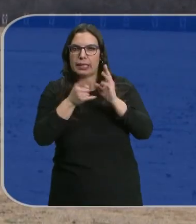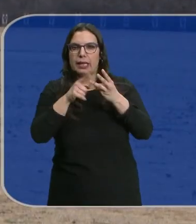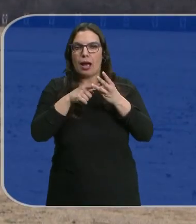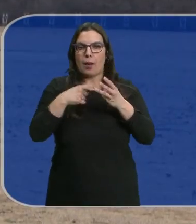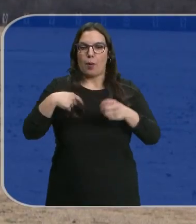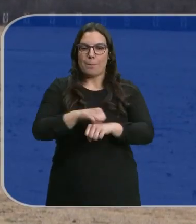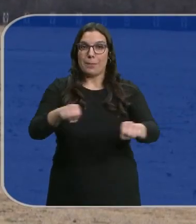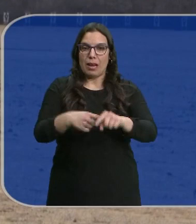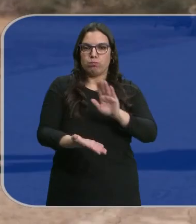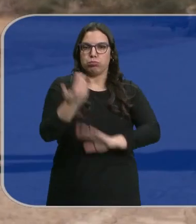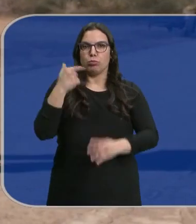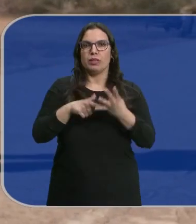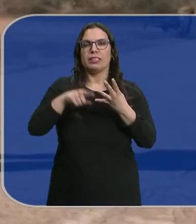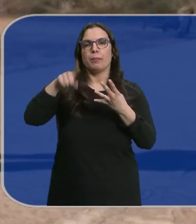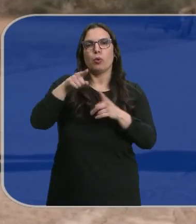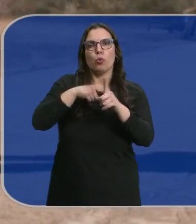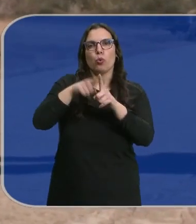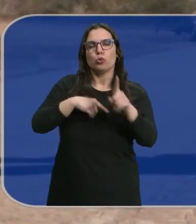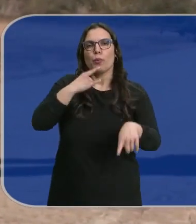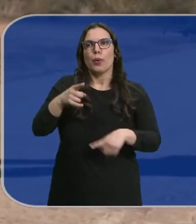de minas y uso de baterías antiaéreas.